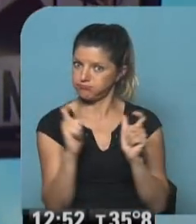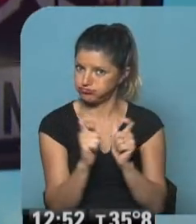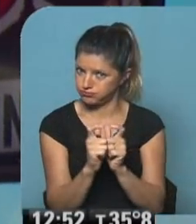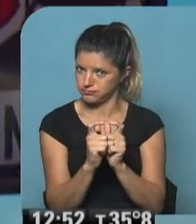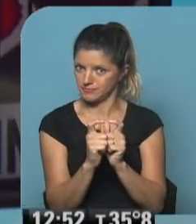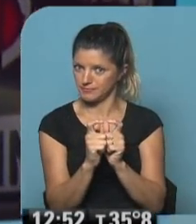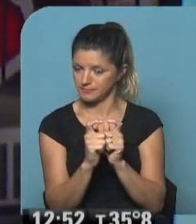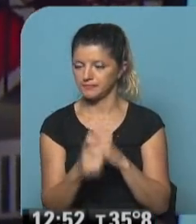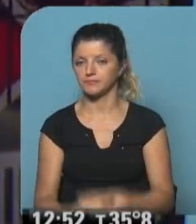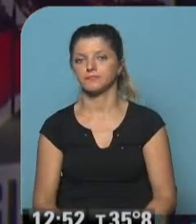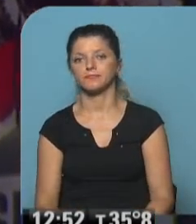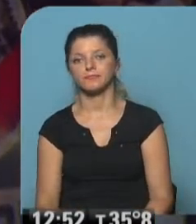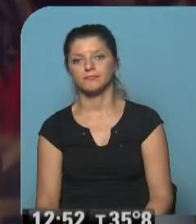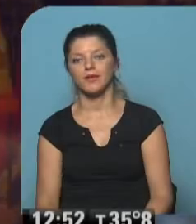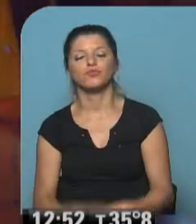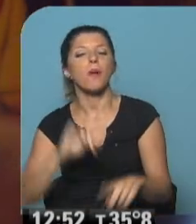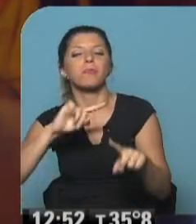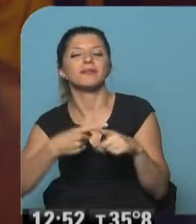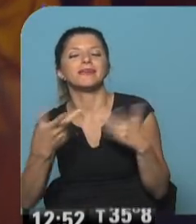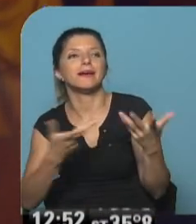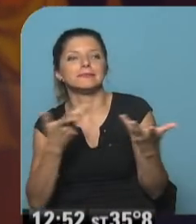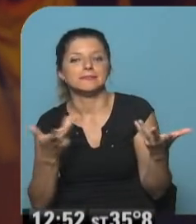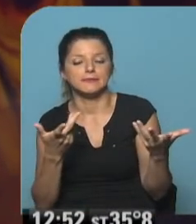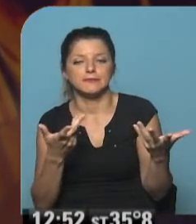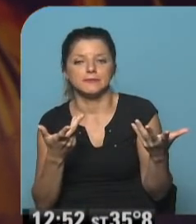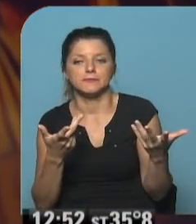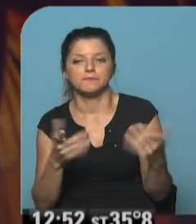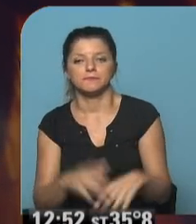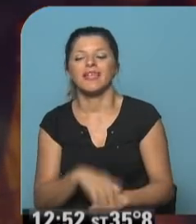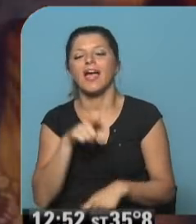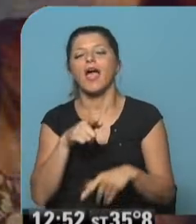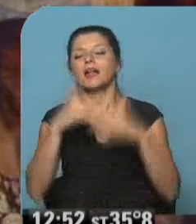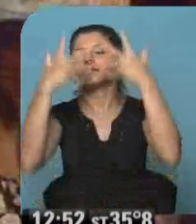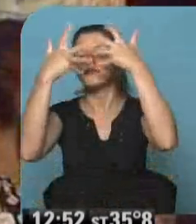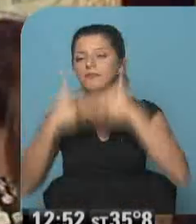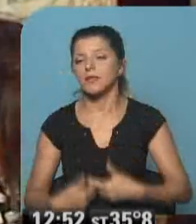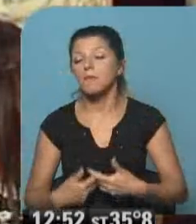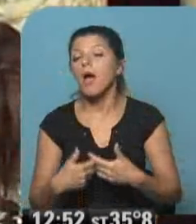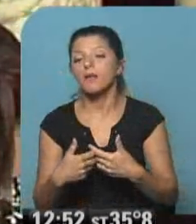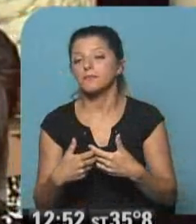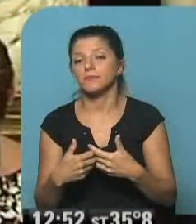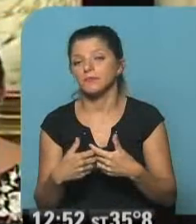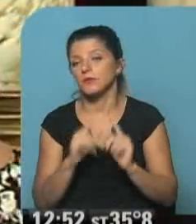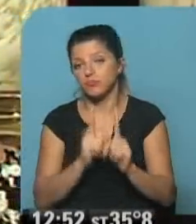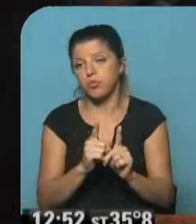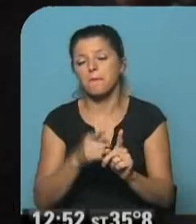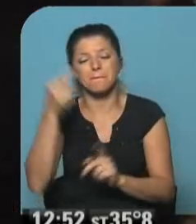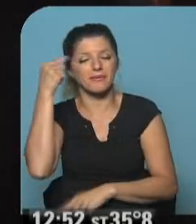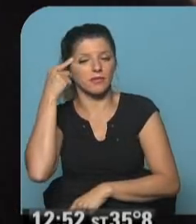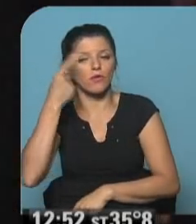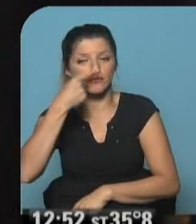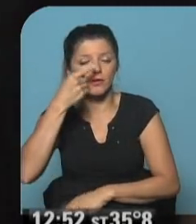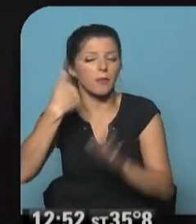una política de cenáculos, digamos. Me parece que el sistema se sostiene en base a lo que son los grandes intereses en